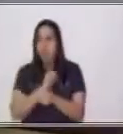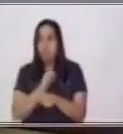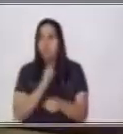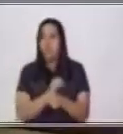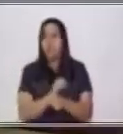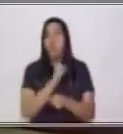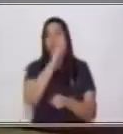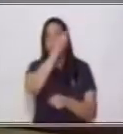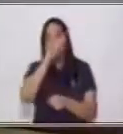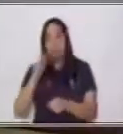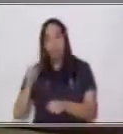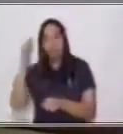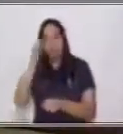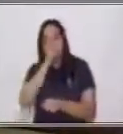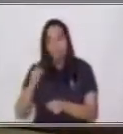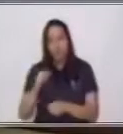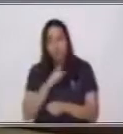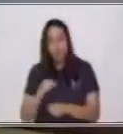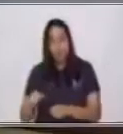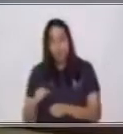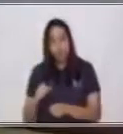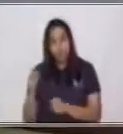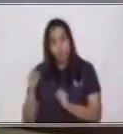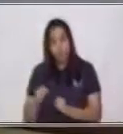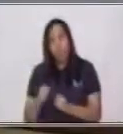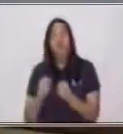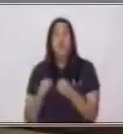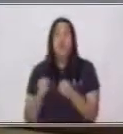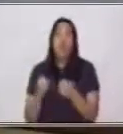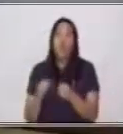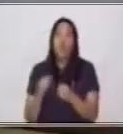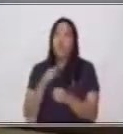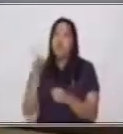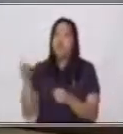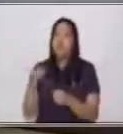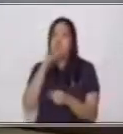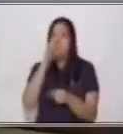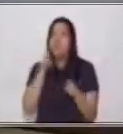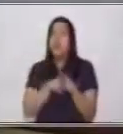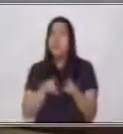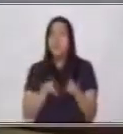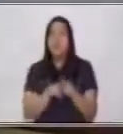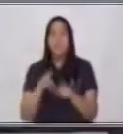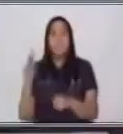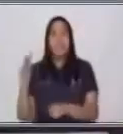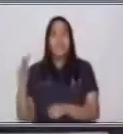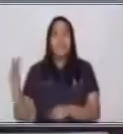3/16 por 4. Primer fila, primer columna.